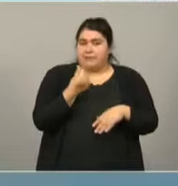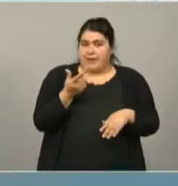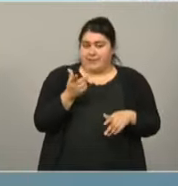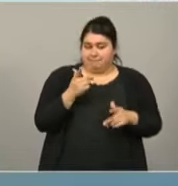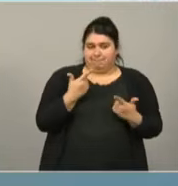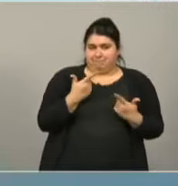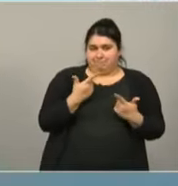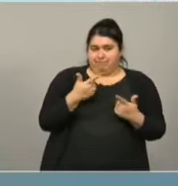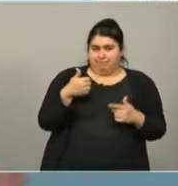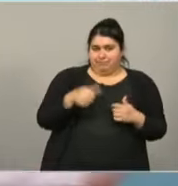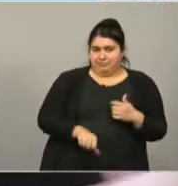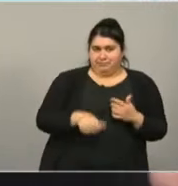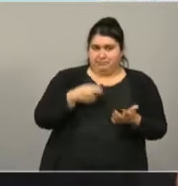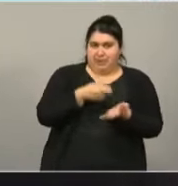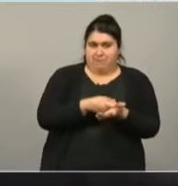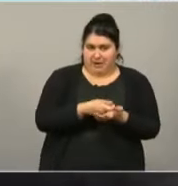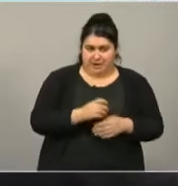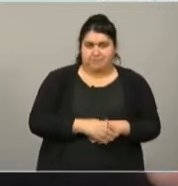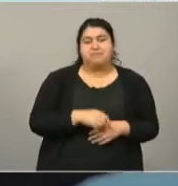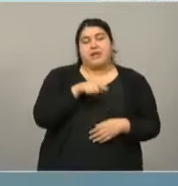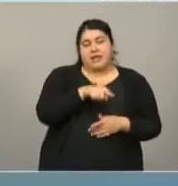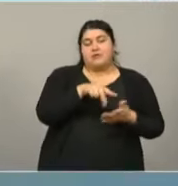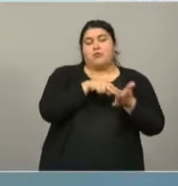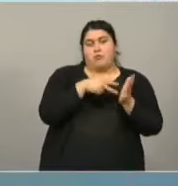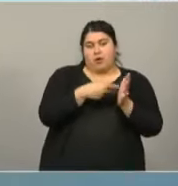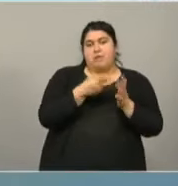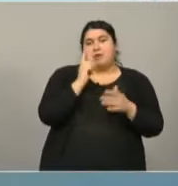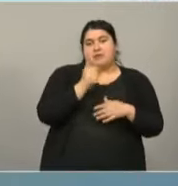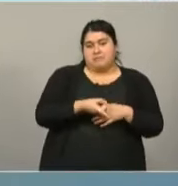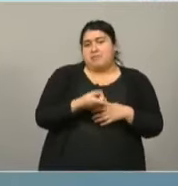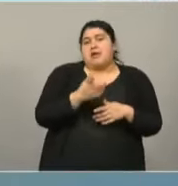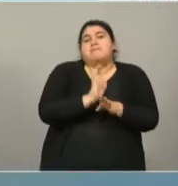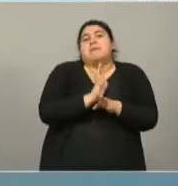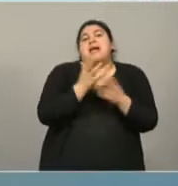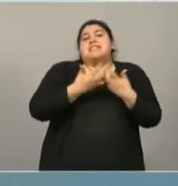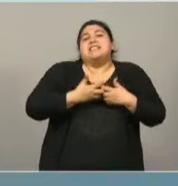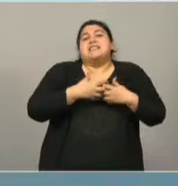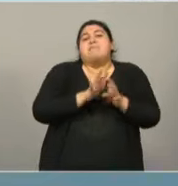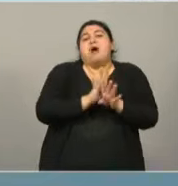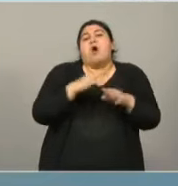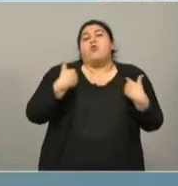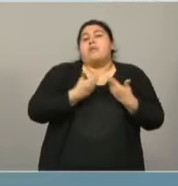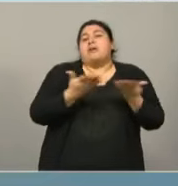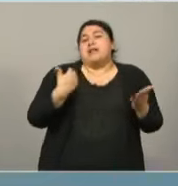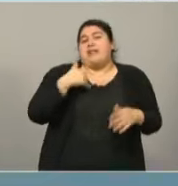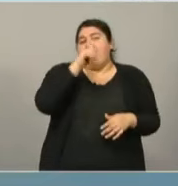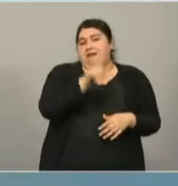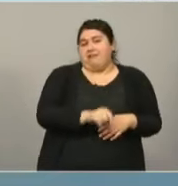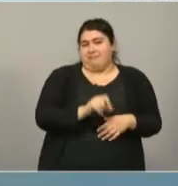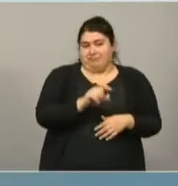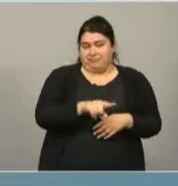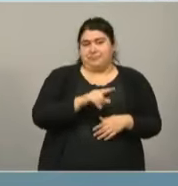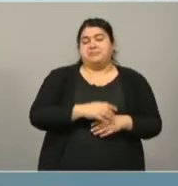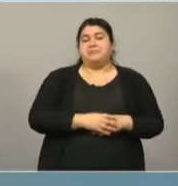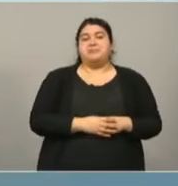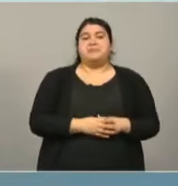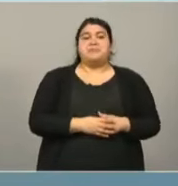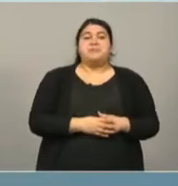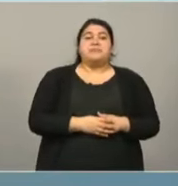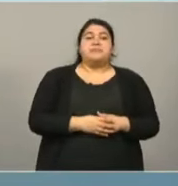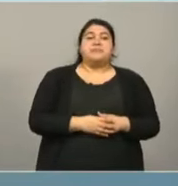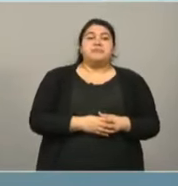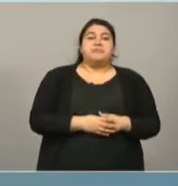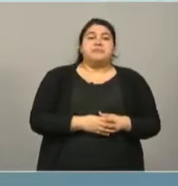eh También otro de los aspectos característicos de un sistema universal como el que hay en nuestro país en nuestra provincia de Buenos Aires